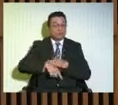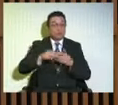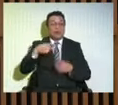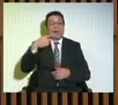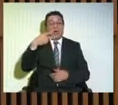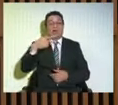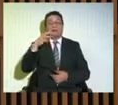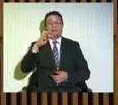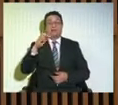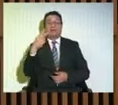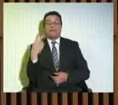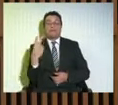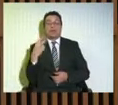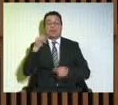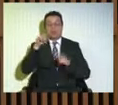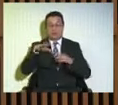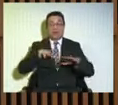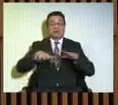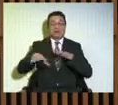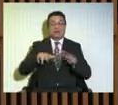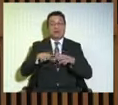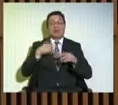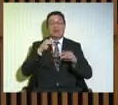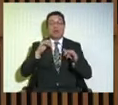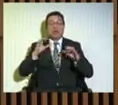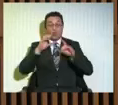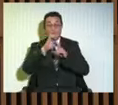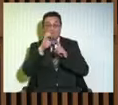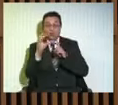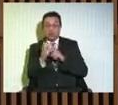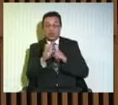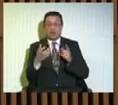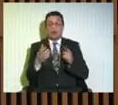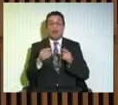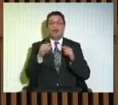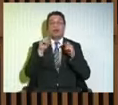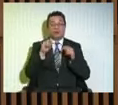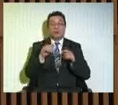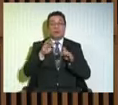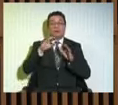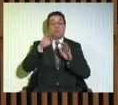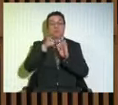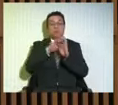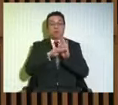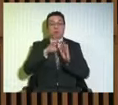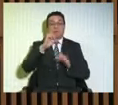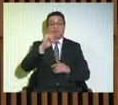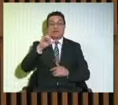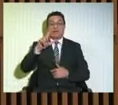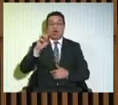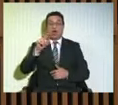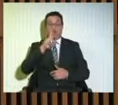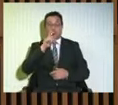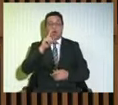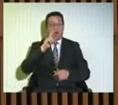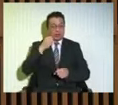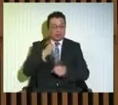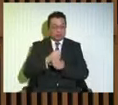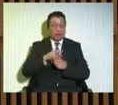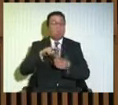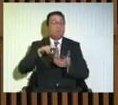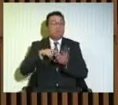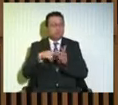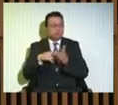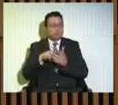HPV, nuestras actividades recreativas culturales, paseos. Hay programas pilotos que hemos hecho con dificultades. Tenemos